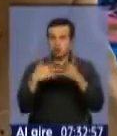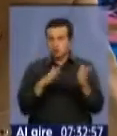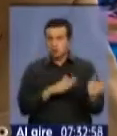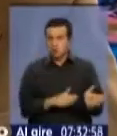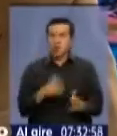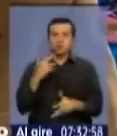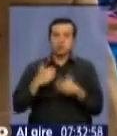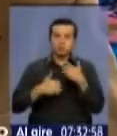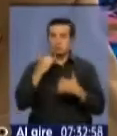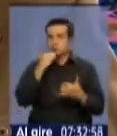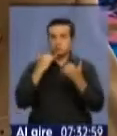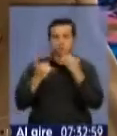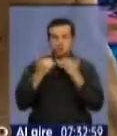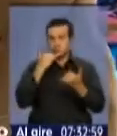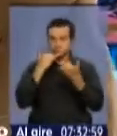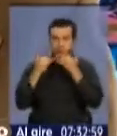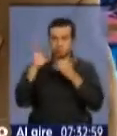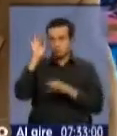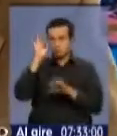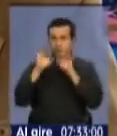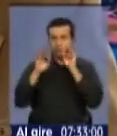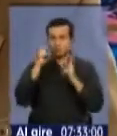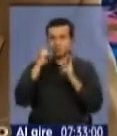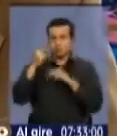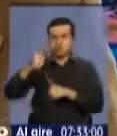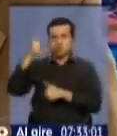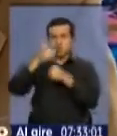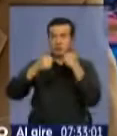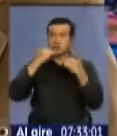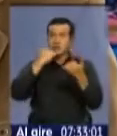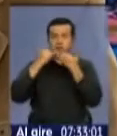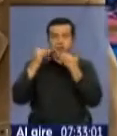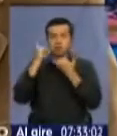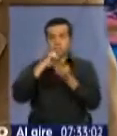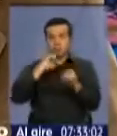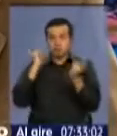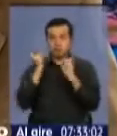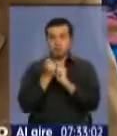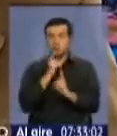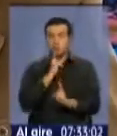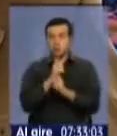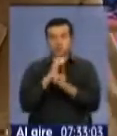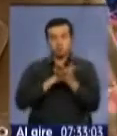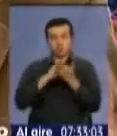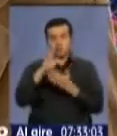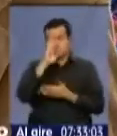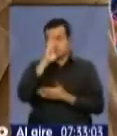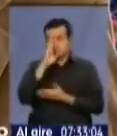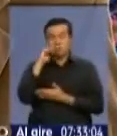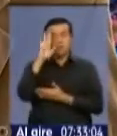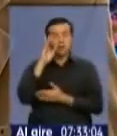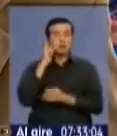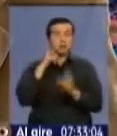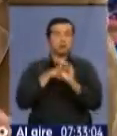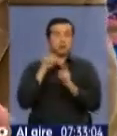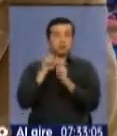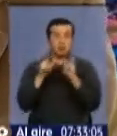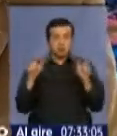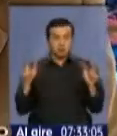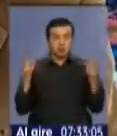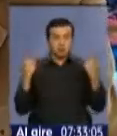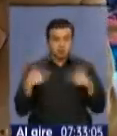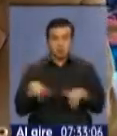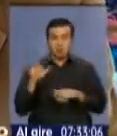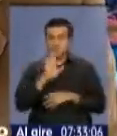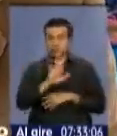habido problemas en los mecanismos de elección, por ejemplo, de las autoridades, y que tiene que ser de una forma más transparente, donde haya más participación de la ciudadanía y en